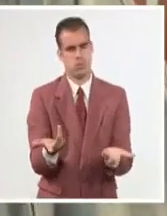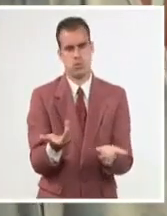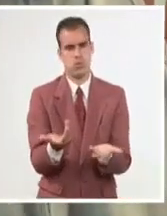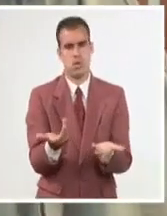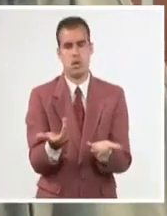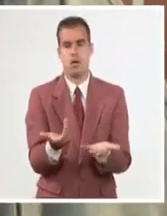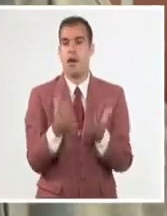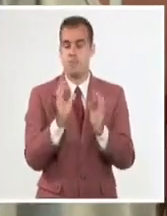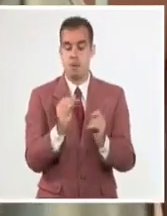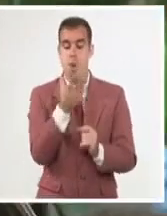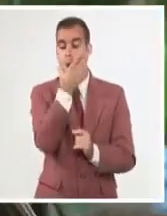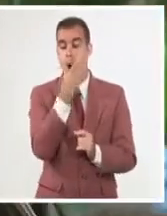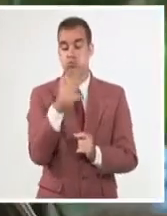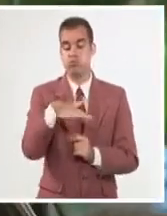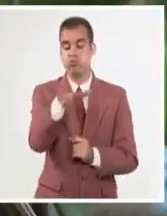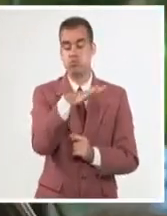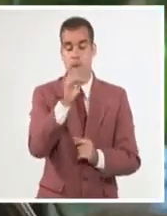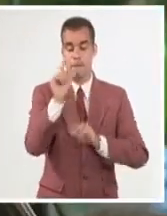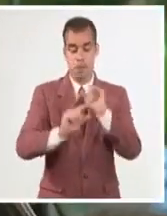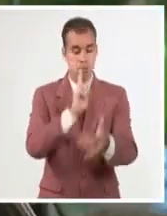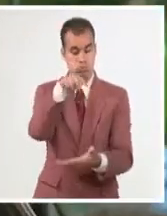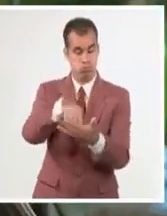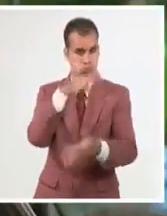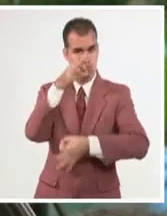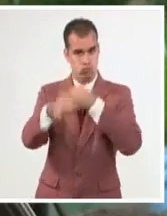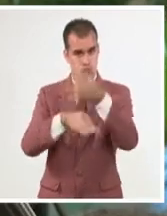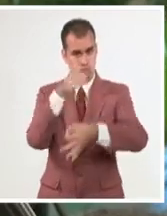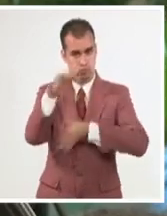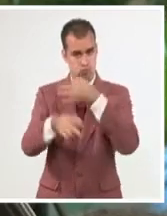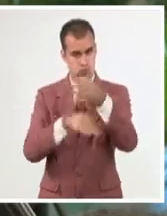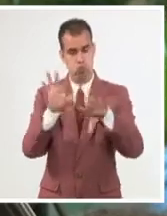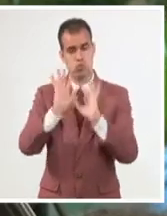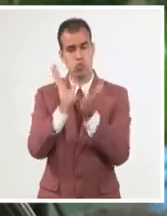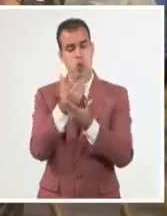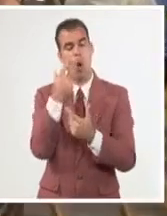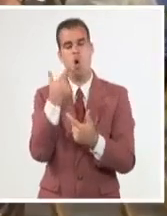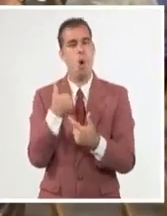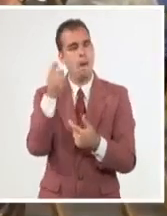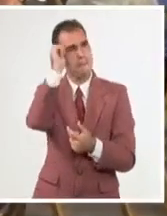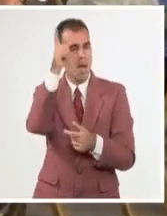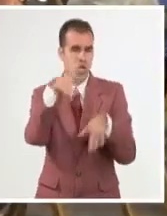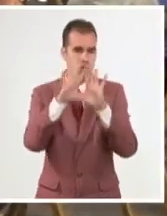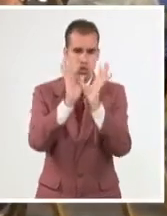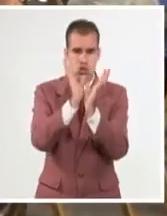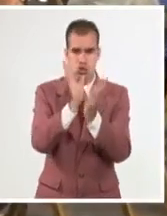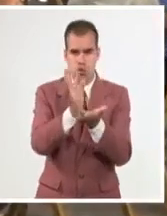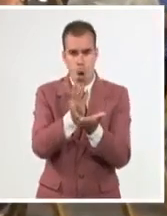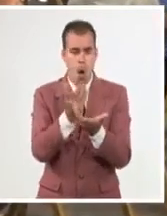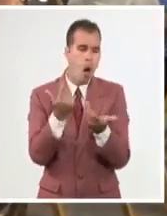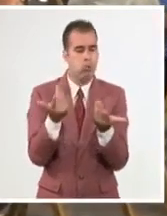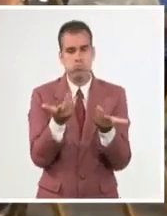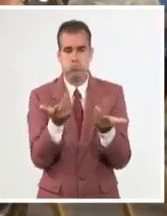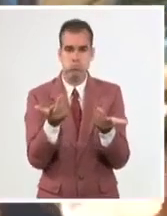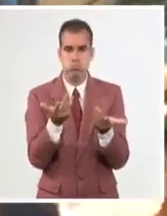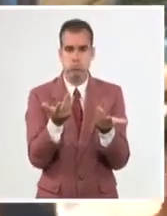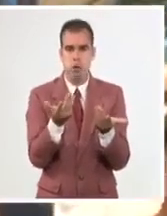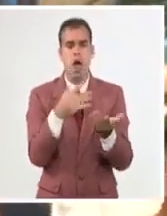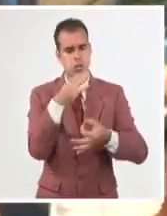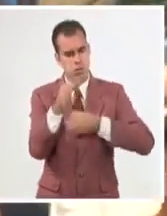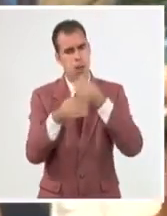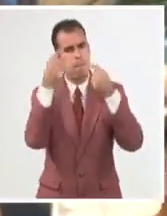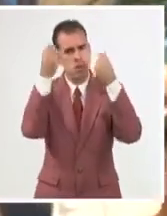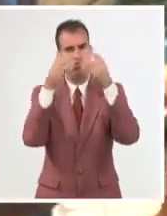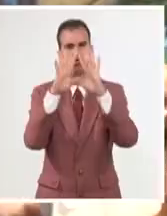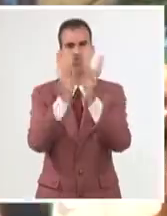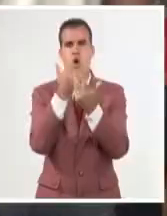la Universidad de La Habana hablaron con el presidente de sus vivencias, positivas o no, en el trabajo social, expresaron sus preocupaciones sobre